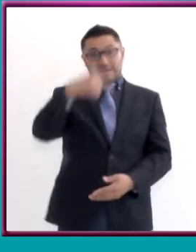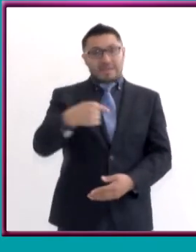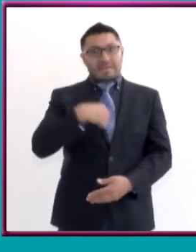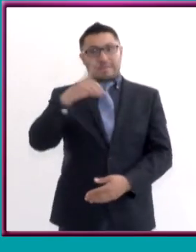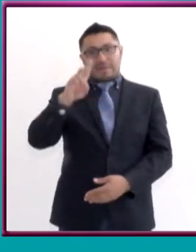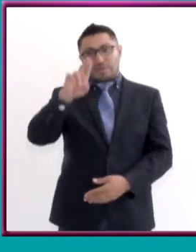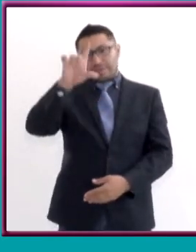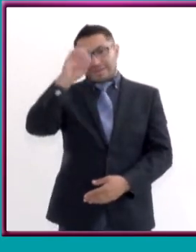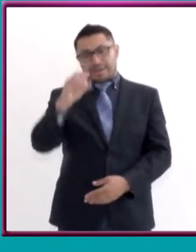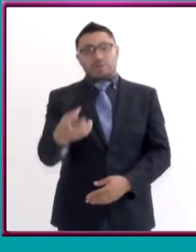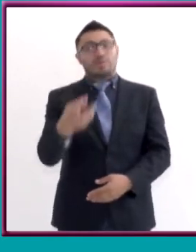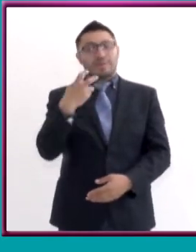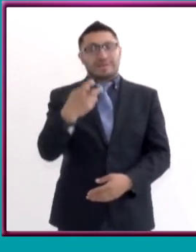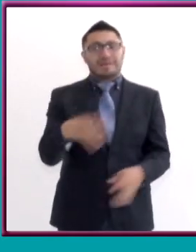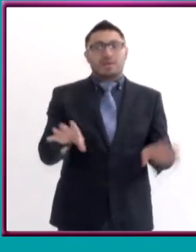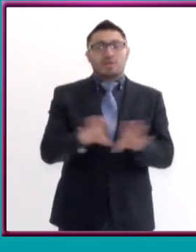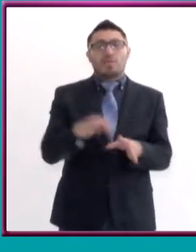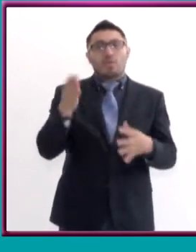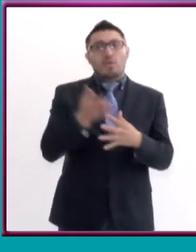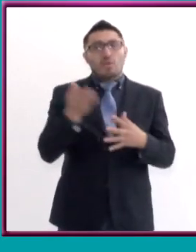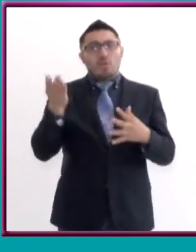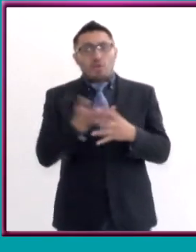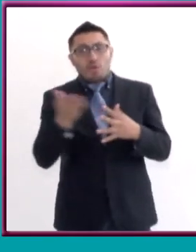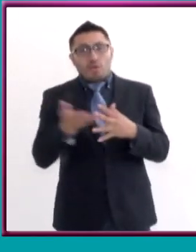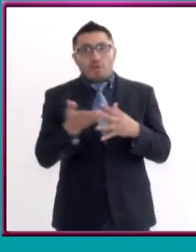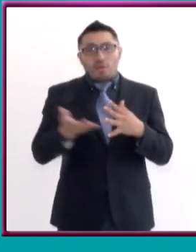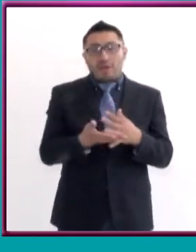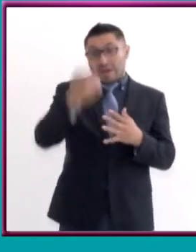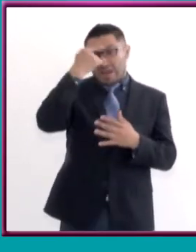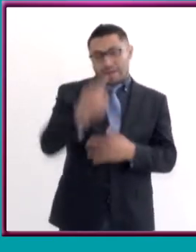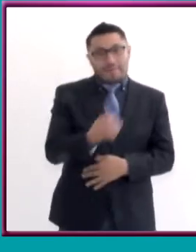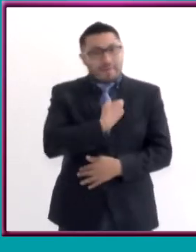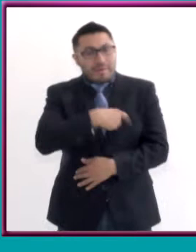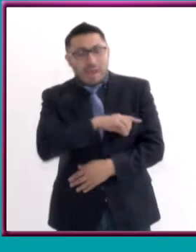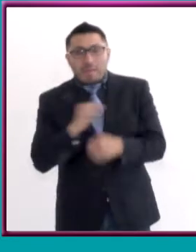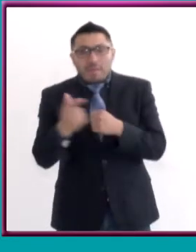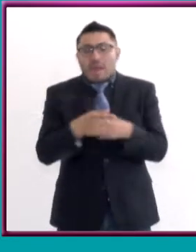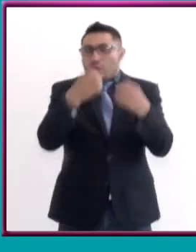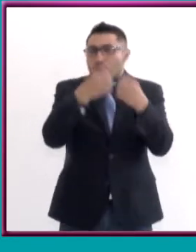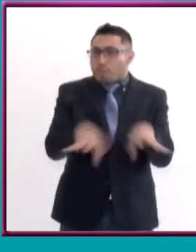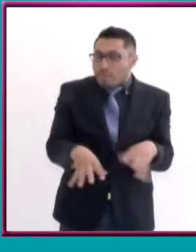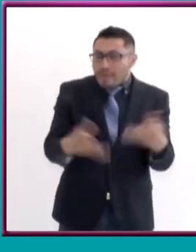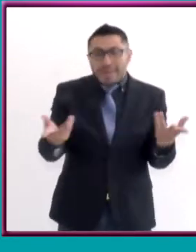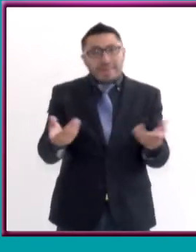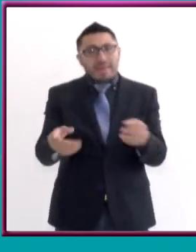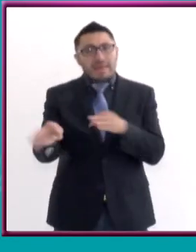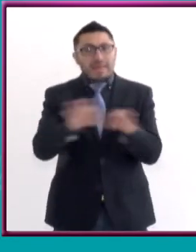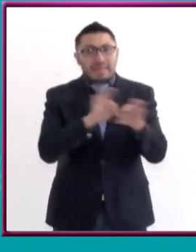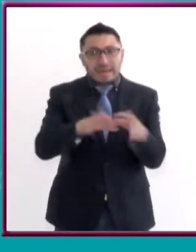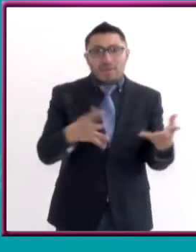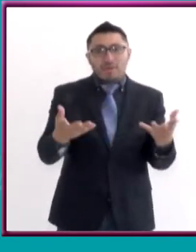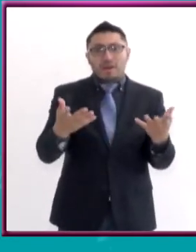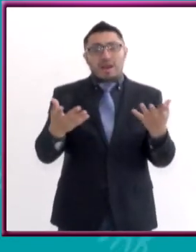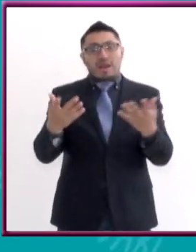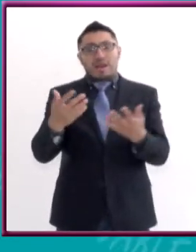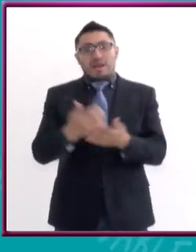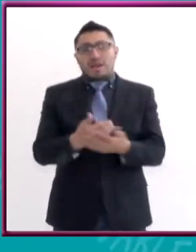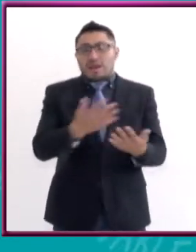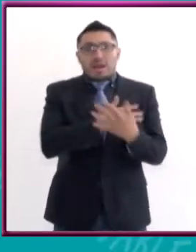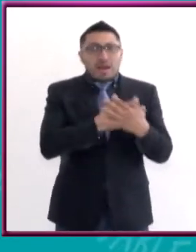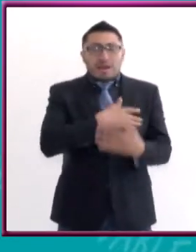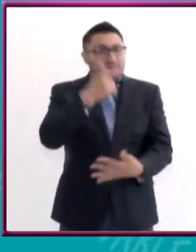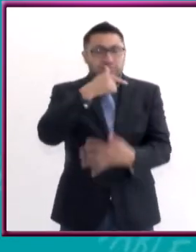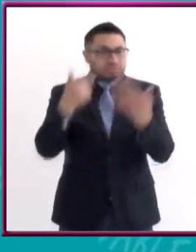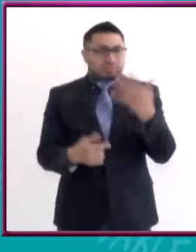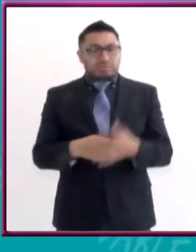Para mí el duelo o estar en duelo son esas etapas para sanar algún tipo de pérdida, ya sea laboral, familiar o